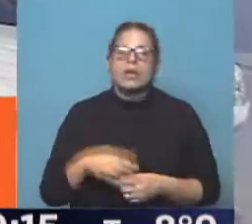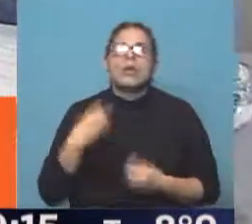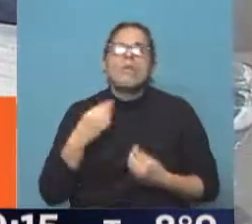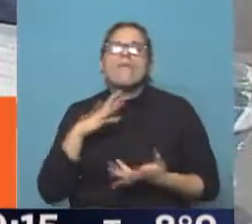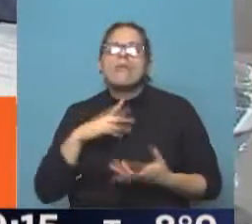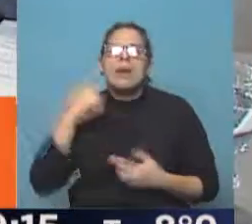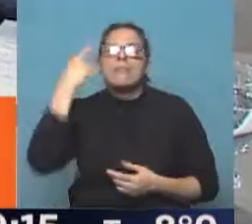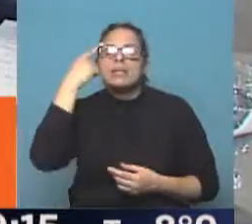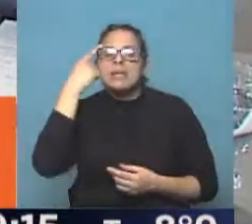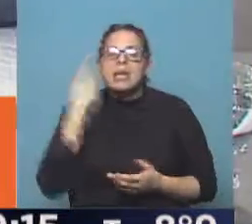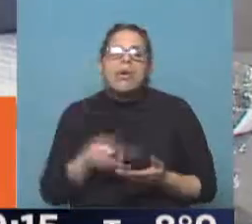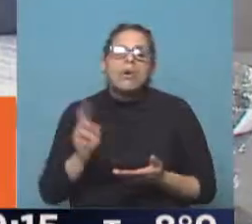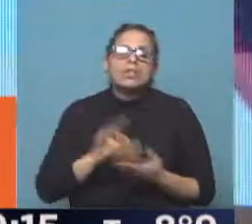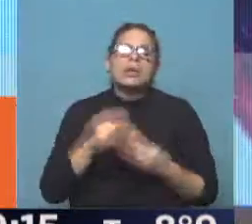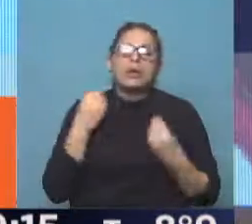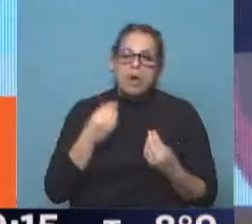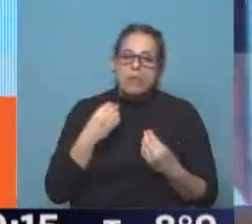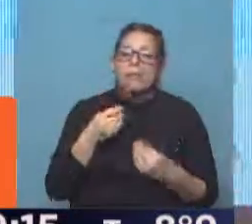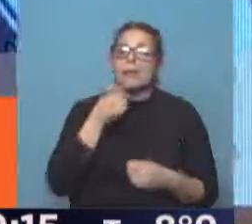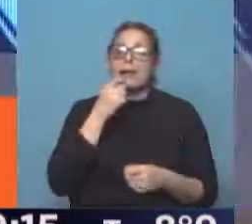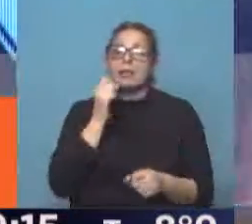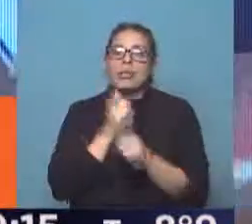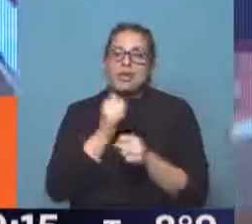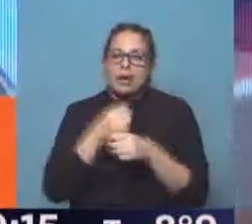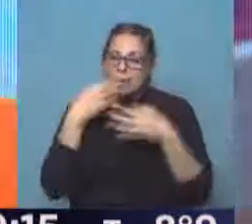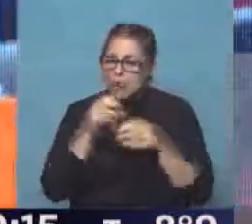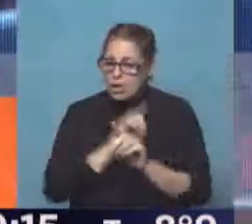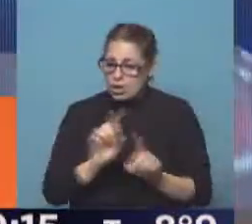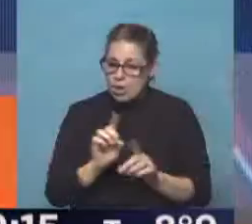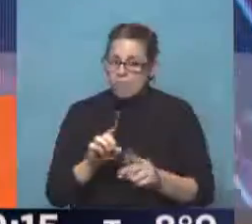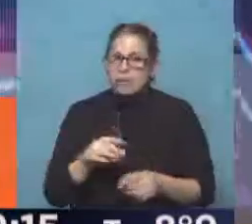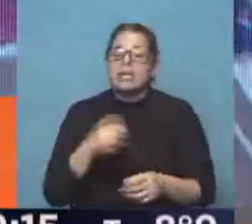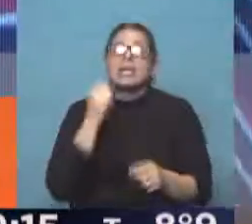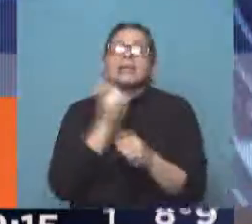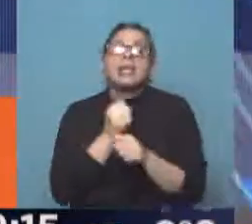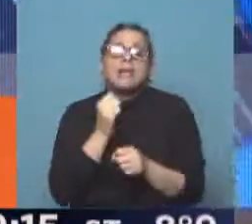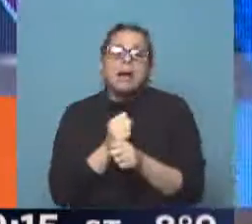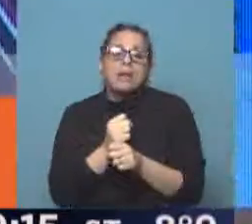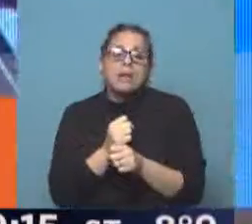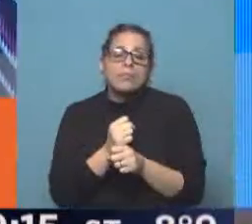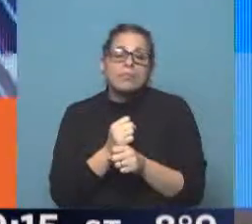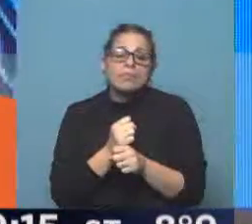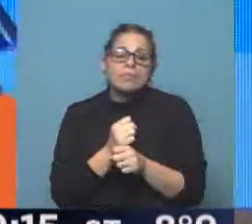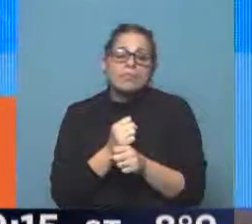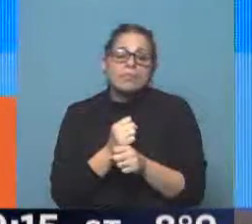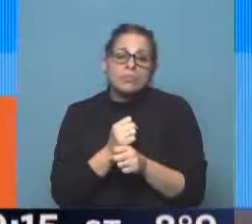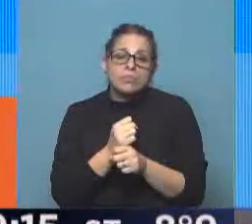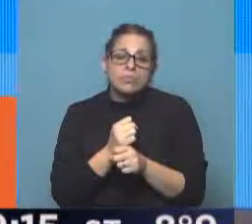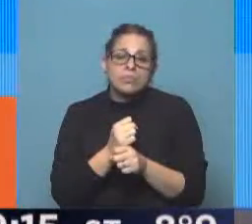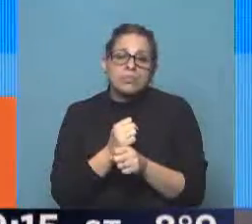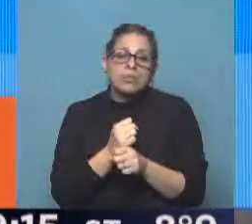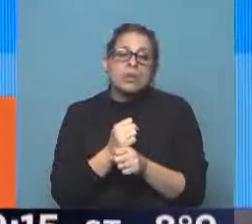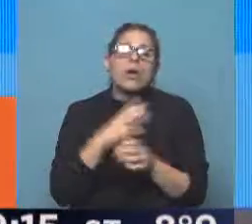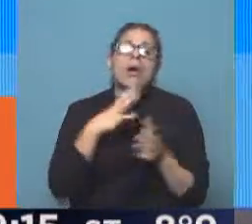pensar en reactivar las changas. Entonces, o el empleo informal, o ya ni hablar del empleo, el empleo